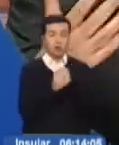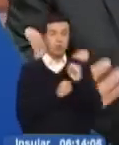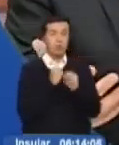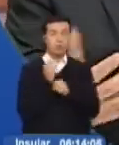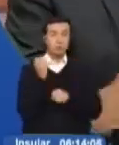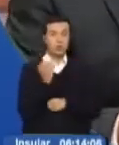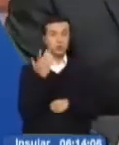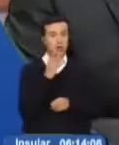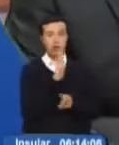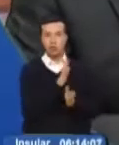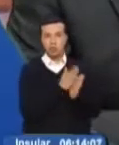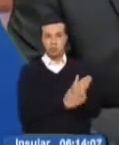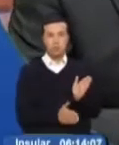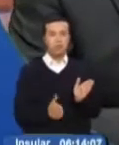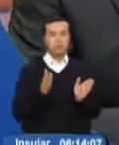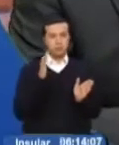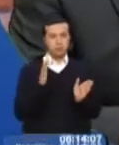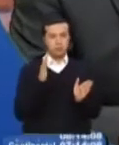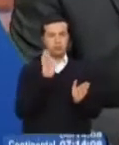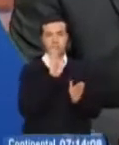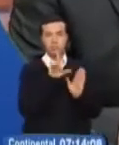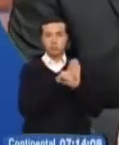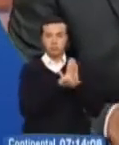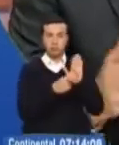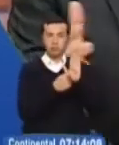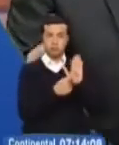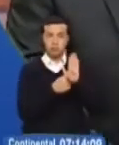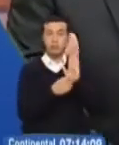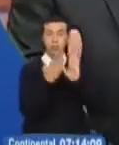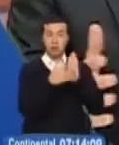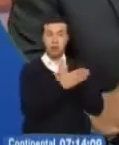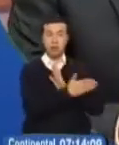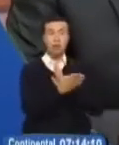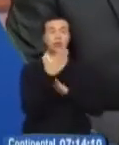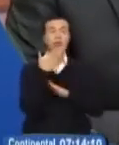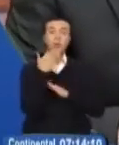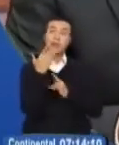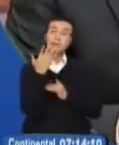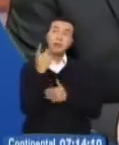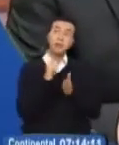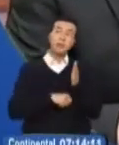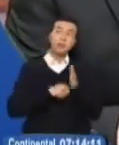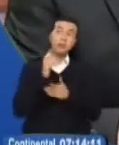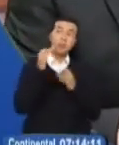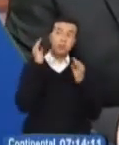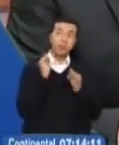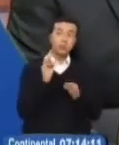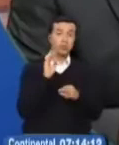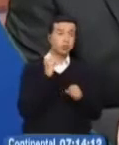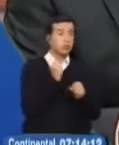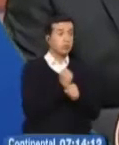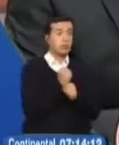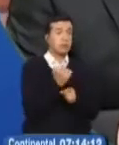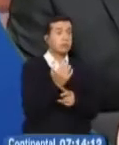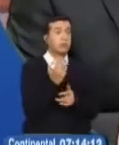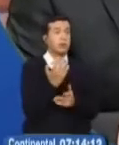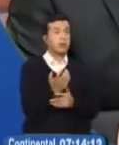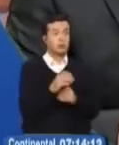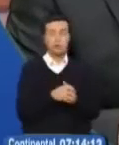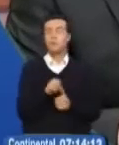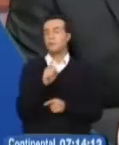y bueno que han cumplido con el tiempo establecido por la ley se encontraron simplemente a la espera de una aprobación para dar por terminadas sus labores